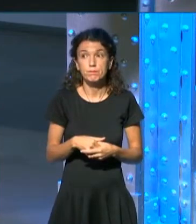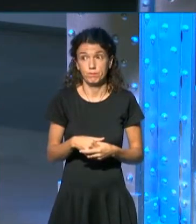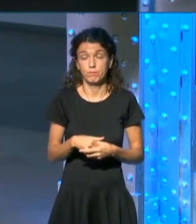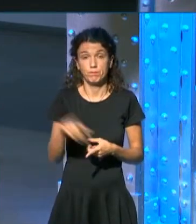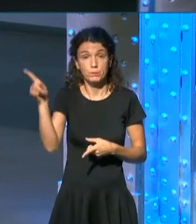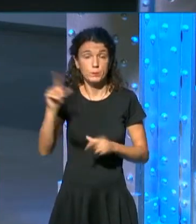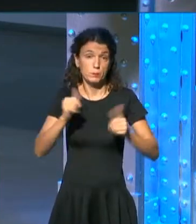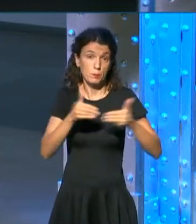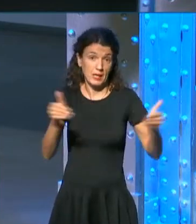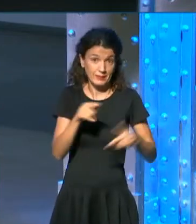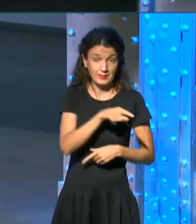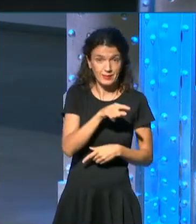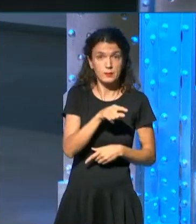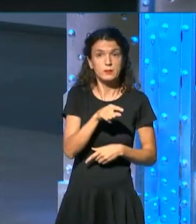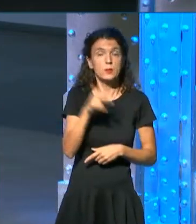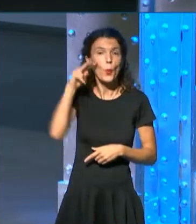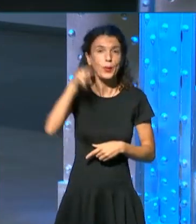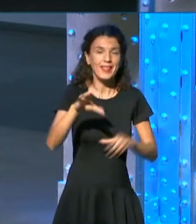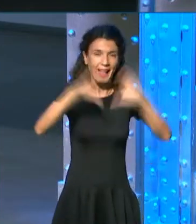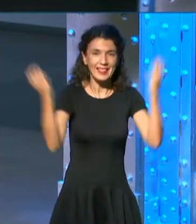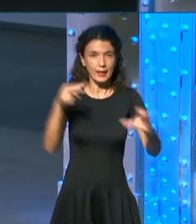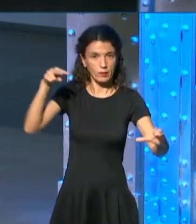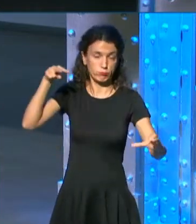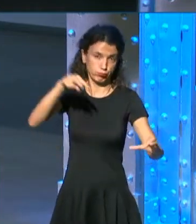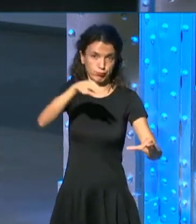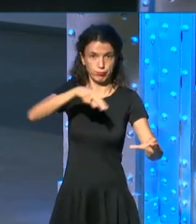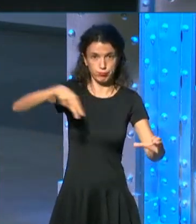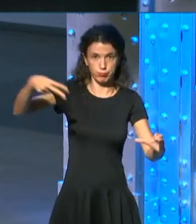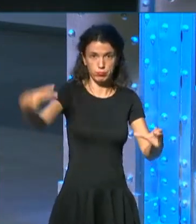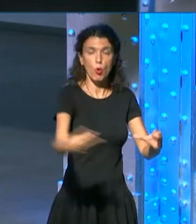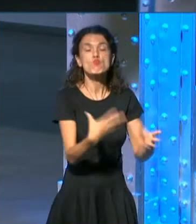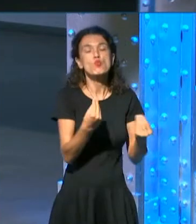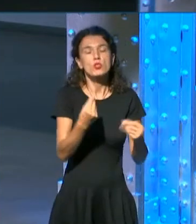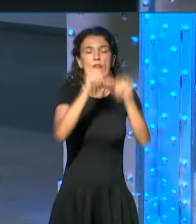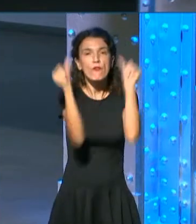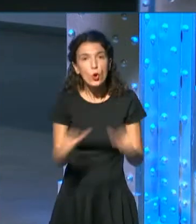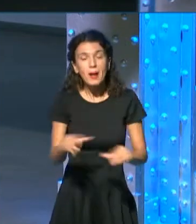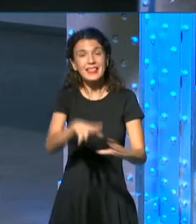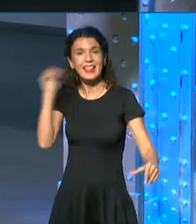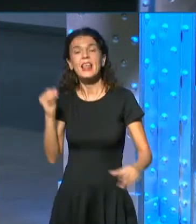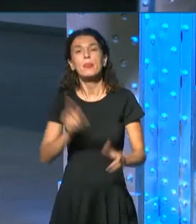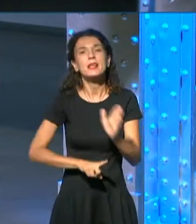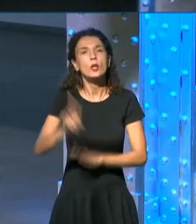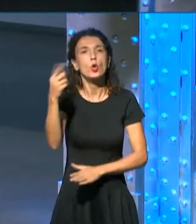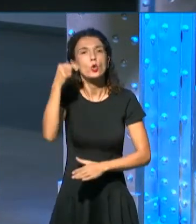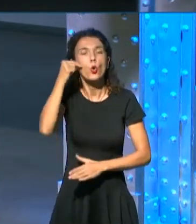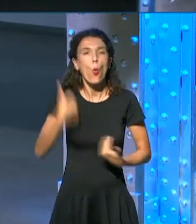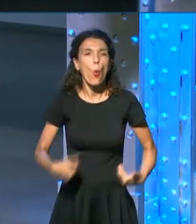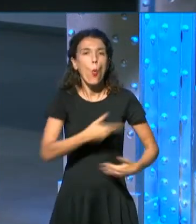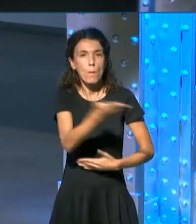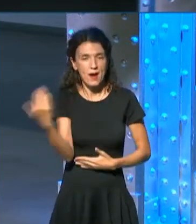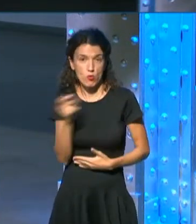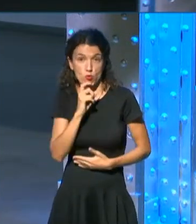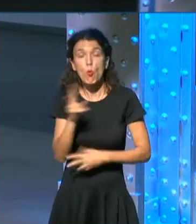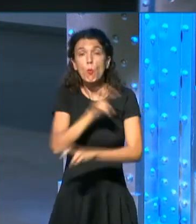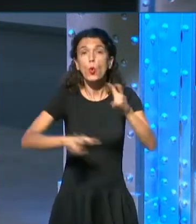punto de introducción, ¿no? La vista desde la lejanía. Una de las muchas formas de interpretar el desarrollo humano puede ser la